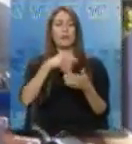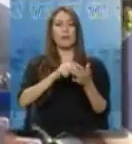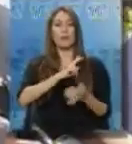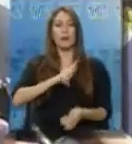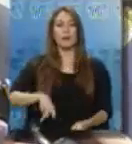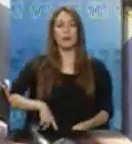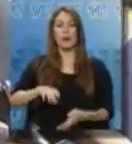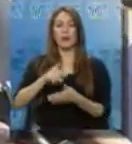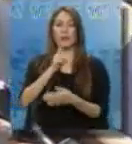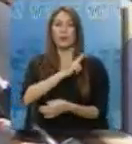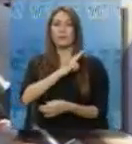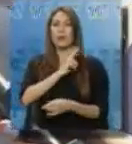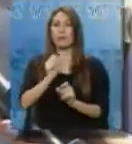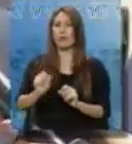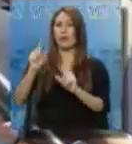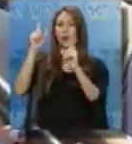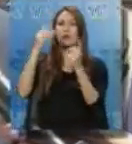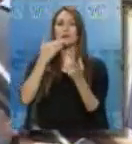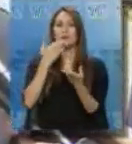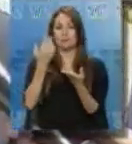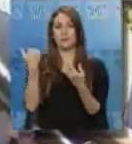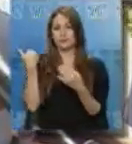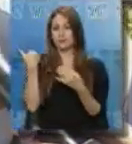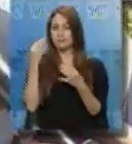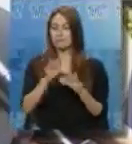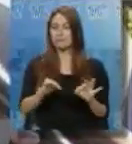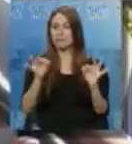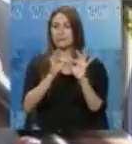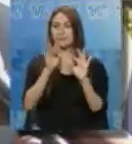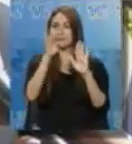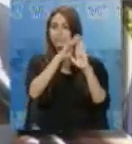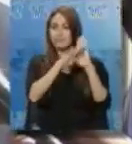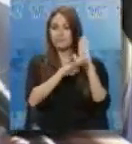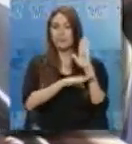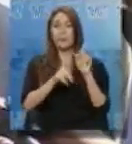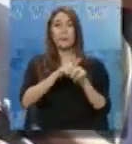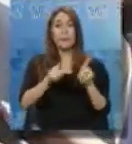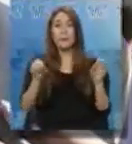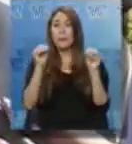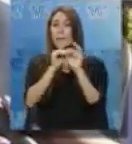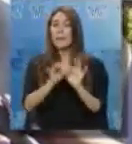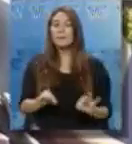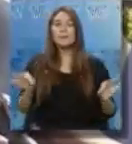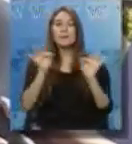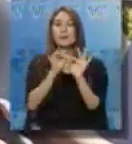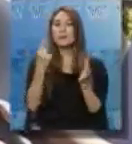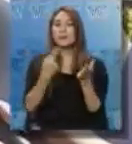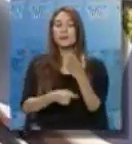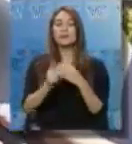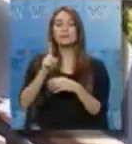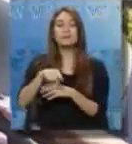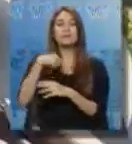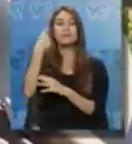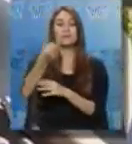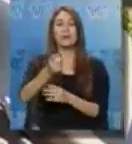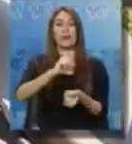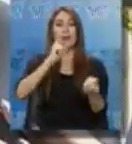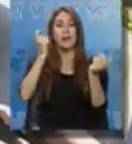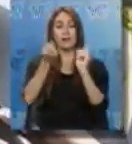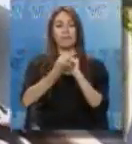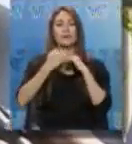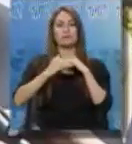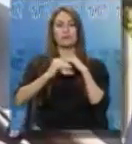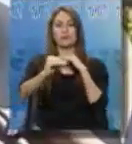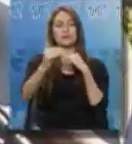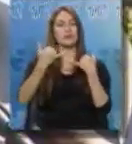se expidió un reglamento. Nosotros hemos visto que sí hay puntos que deben resaltarse, pero lo más importante es que buscamos que en el siguiente periodo estos cambios sean mantenidos